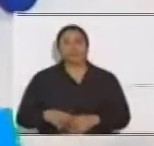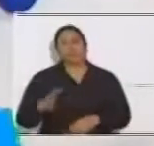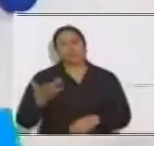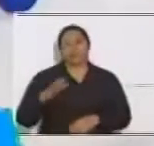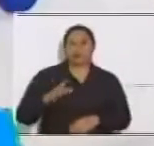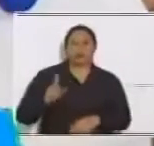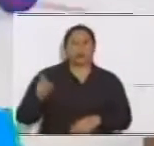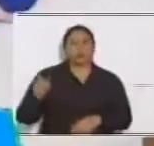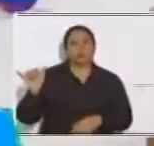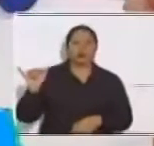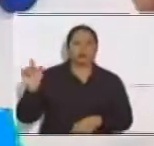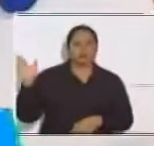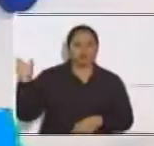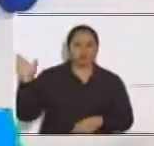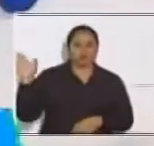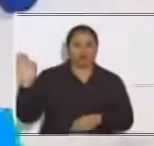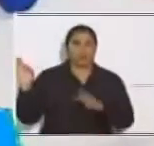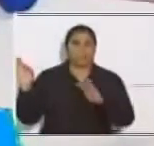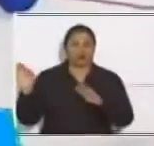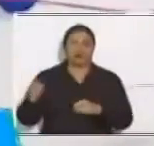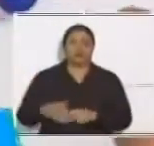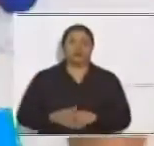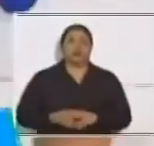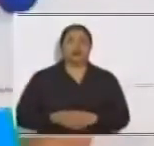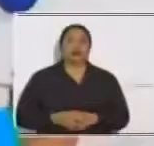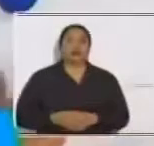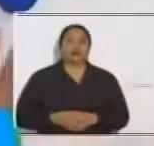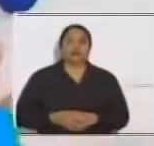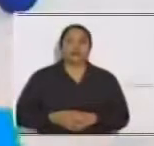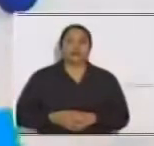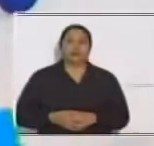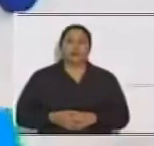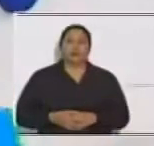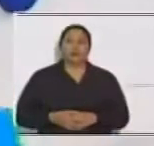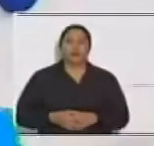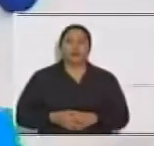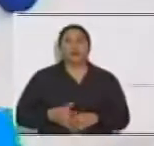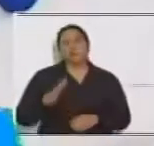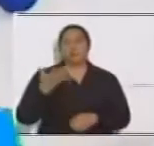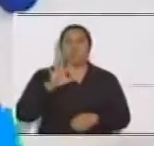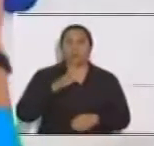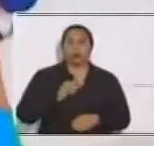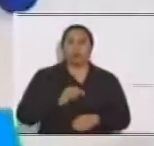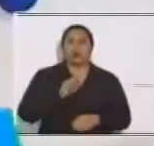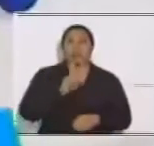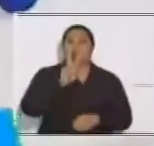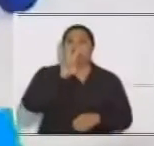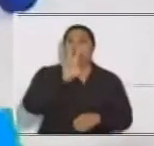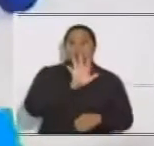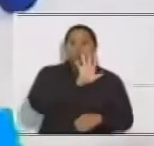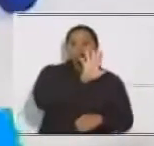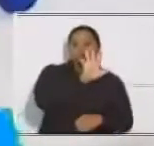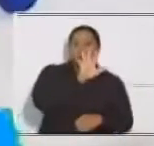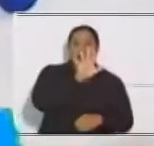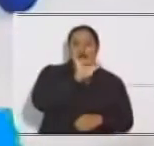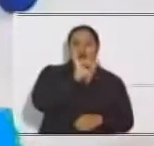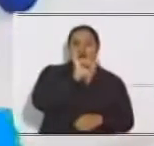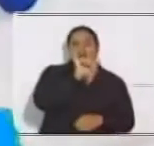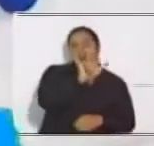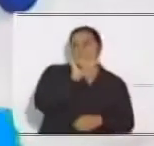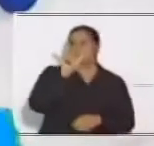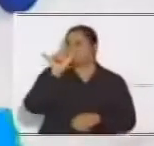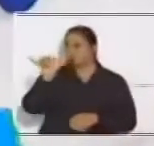este tamaño que tengo yo aquí? Más o menos del tamaño como de 2 como de 2/4 de mi mano, más